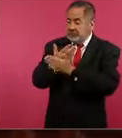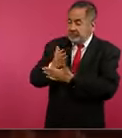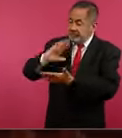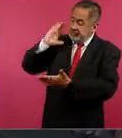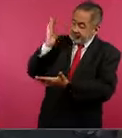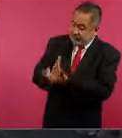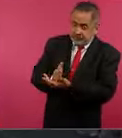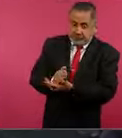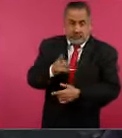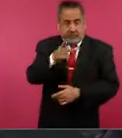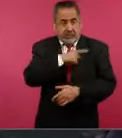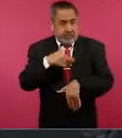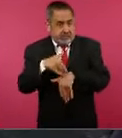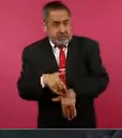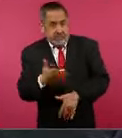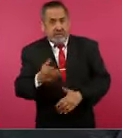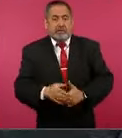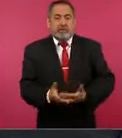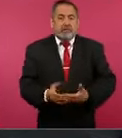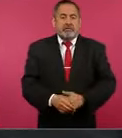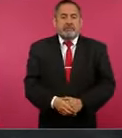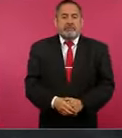hacer? Pues